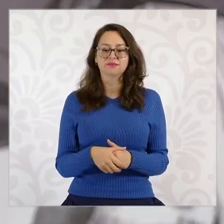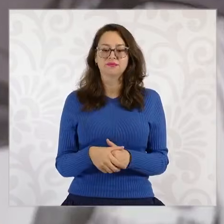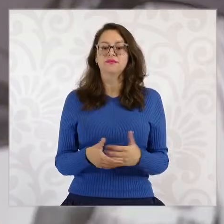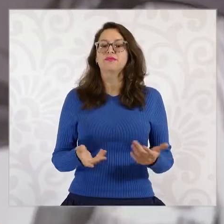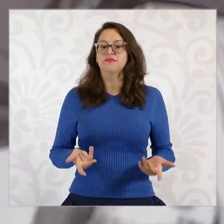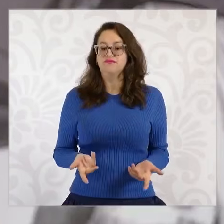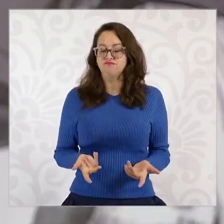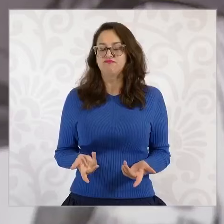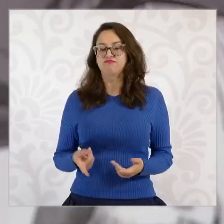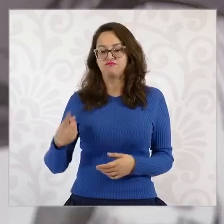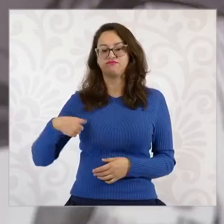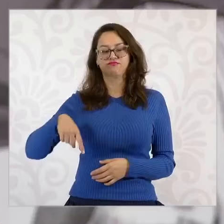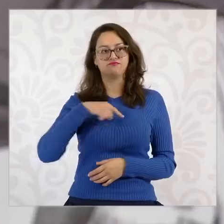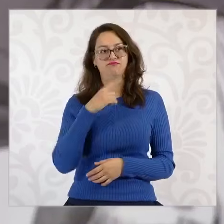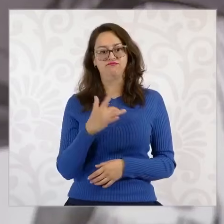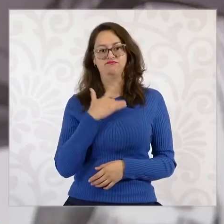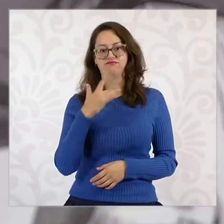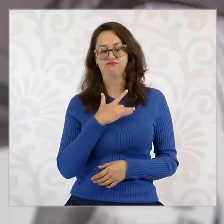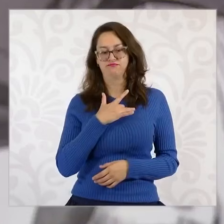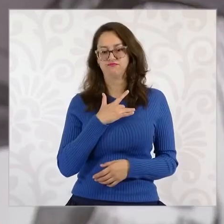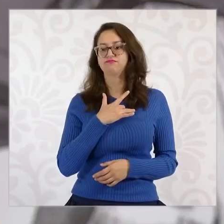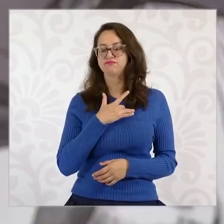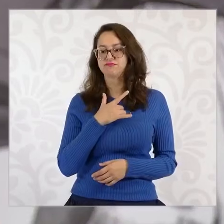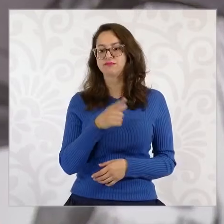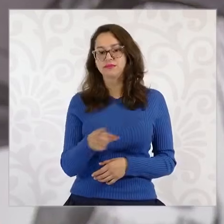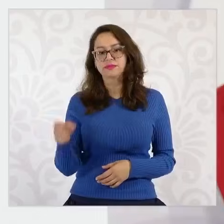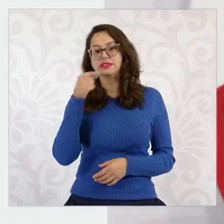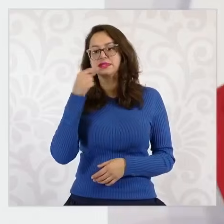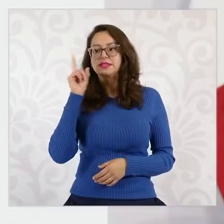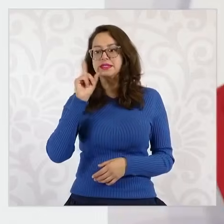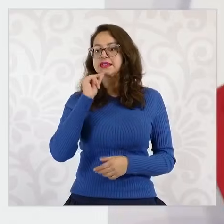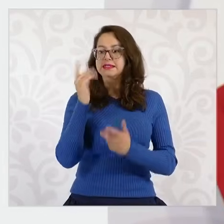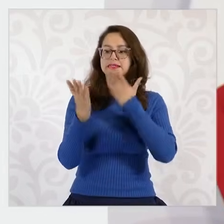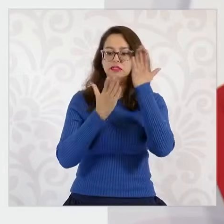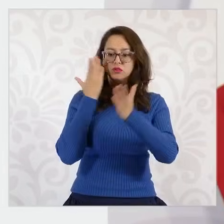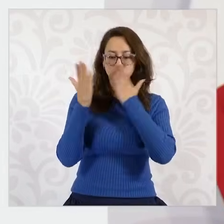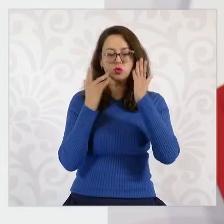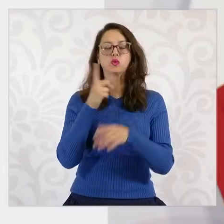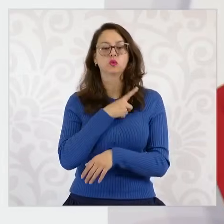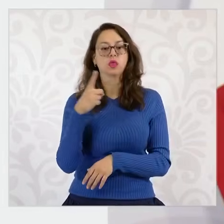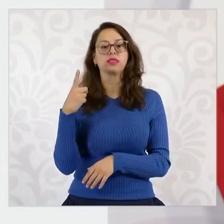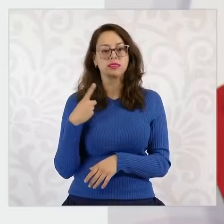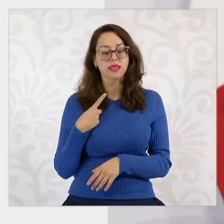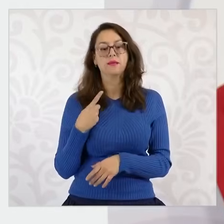acompañamos todo esto en el impulso para que las niñas y los niños estudien. Claro que hay una